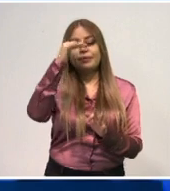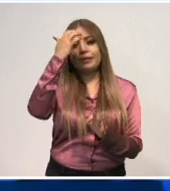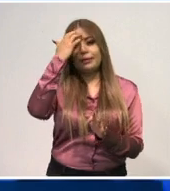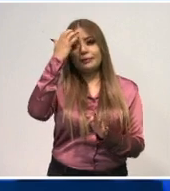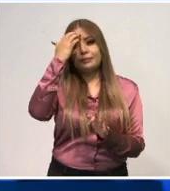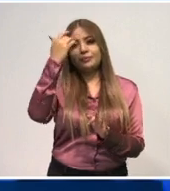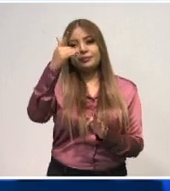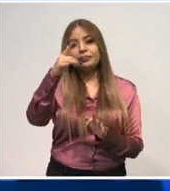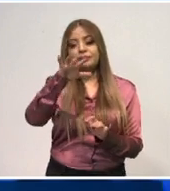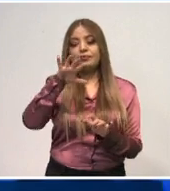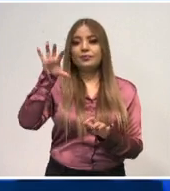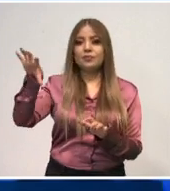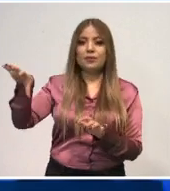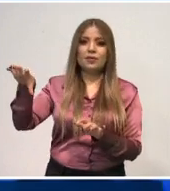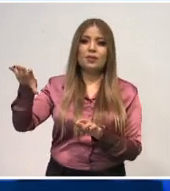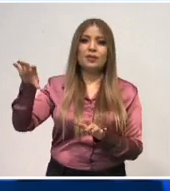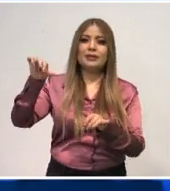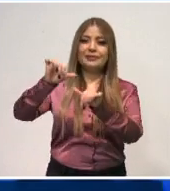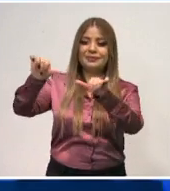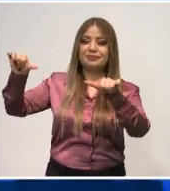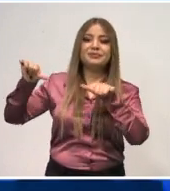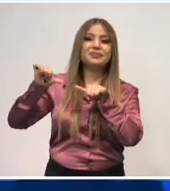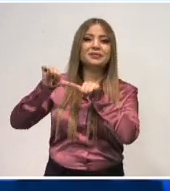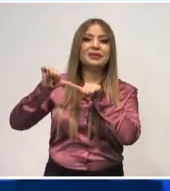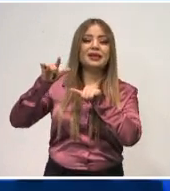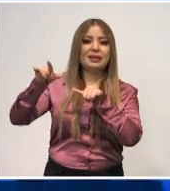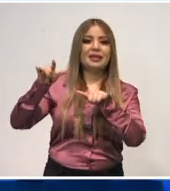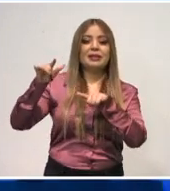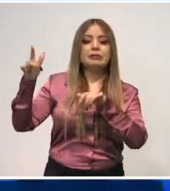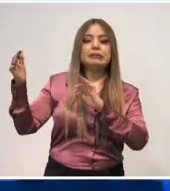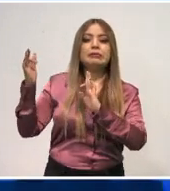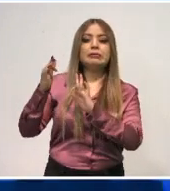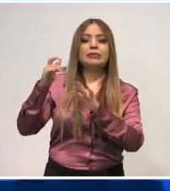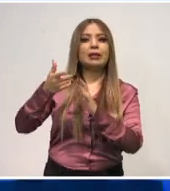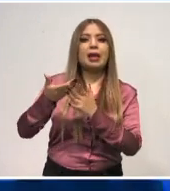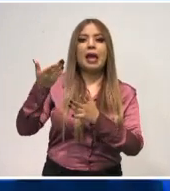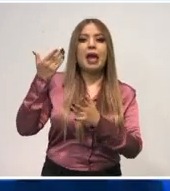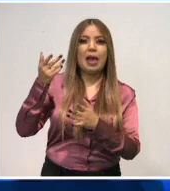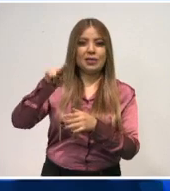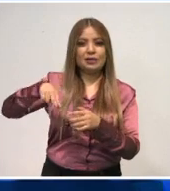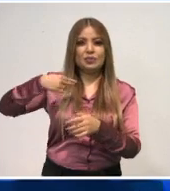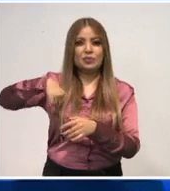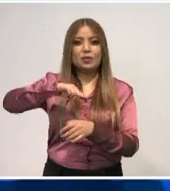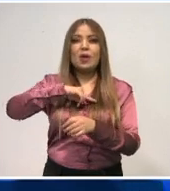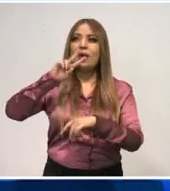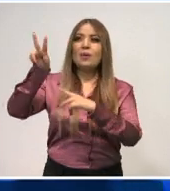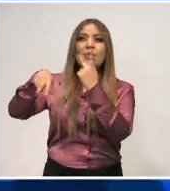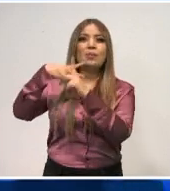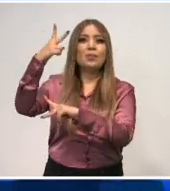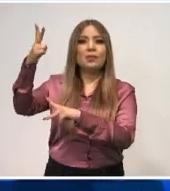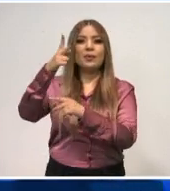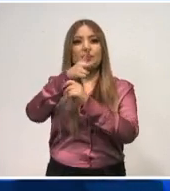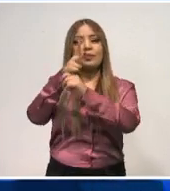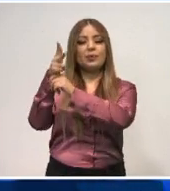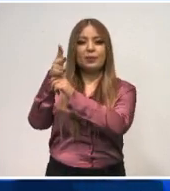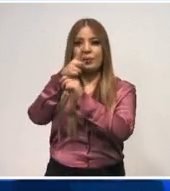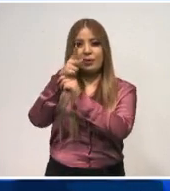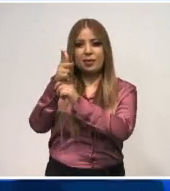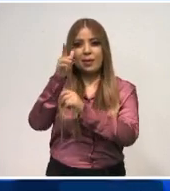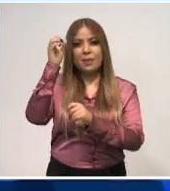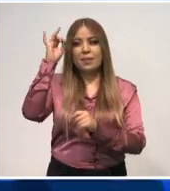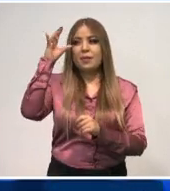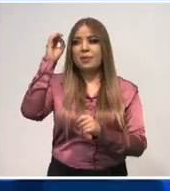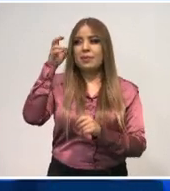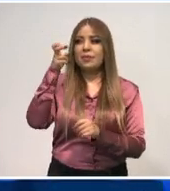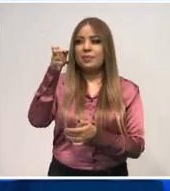de recreación que se encuentra en este lugar, que justamente hace algunas semanas tuvimos la oportunidad de estar transmitiendo desde este lugar,